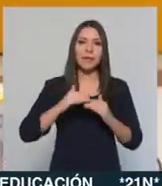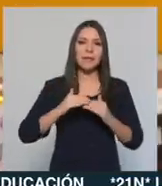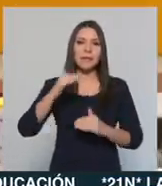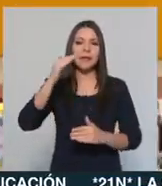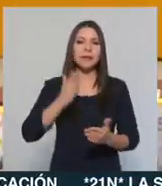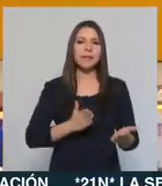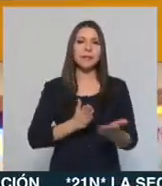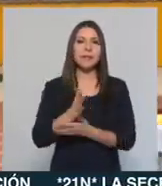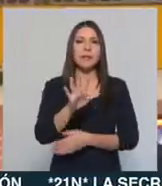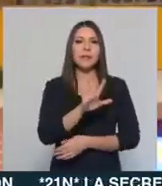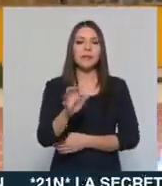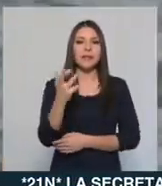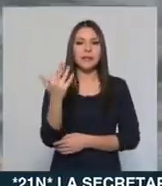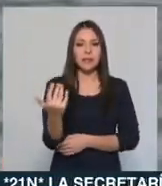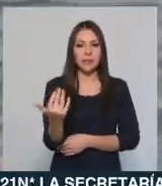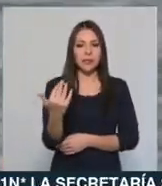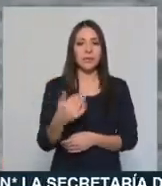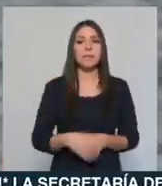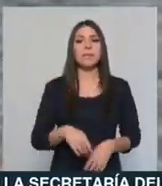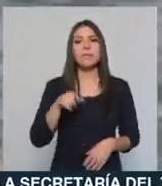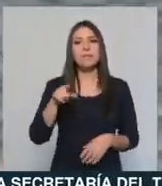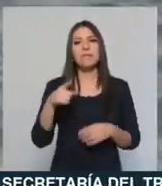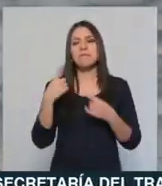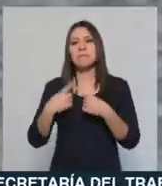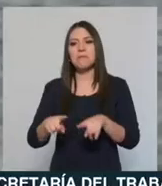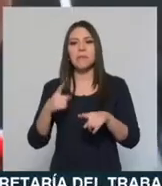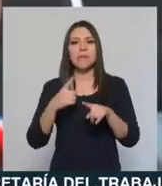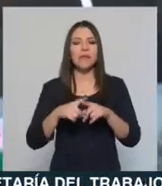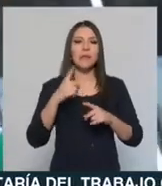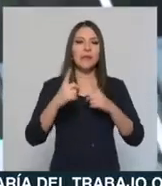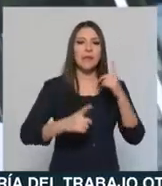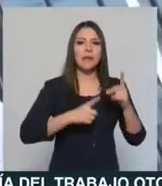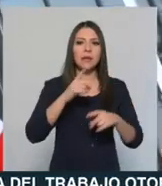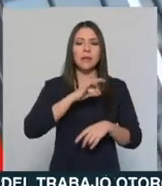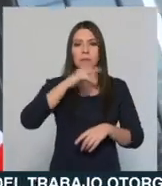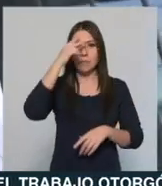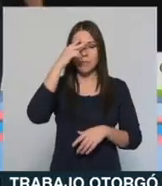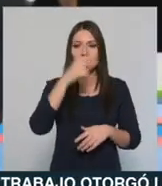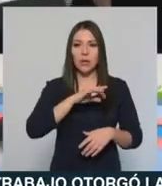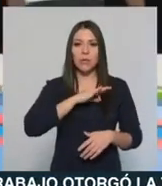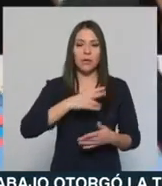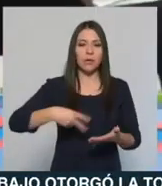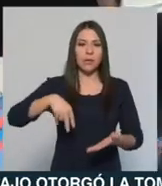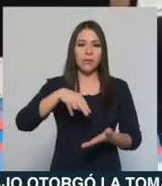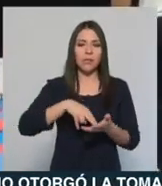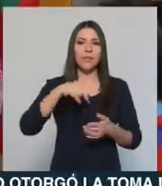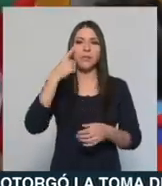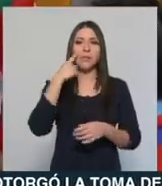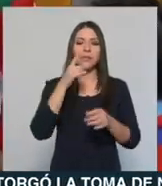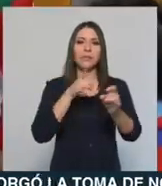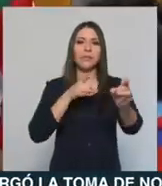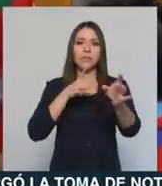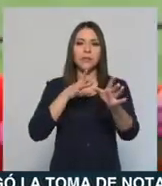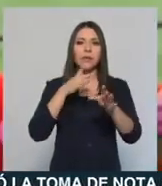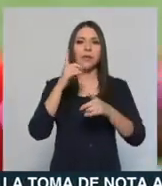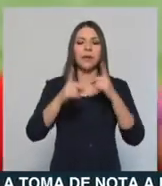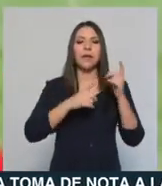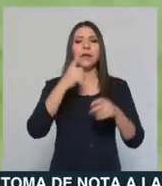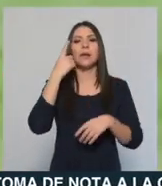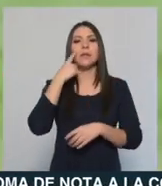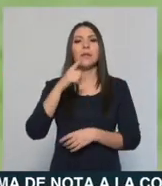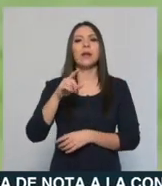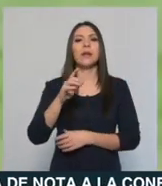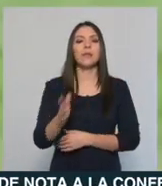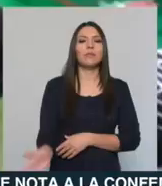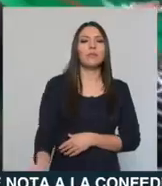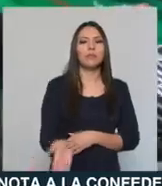550. Las disciplinas en las que México podría subir a lo más alto del podio son tiro deportivo, triatlón, frontón, ciclismo, tiro con